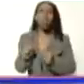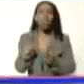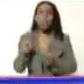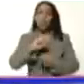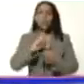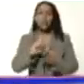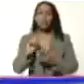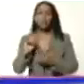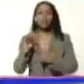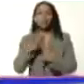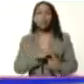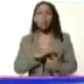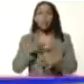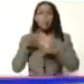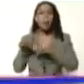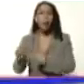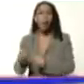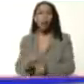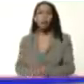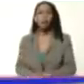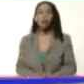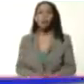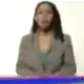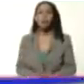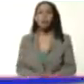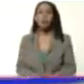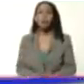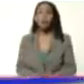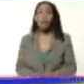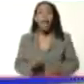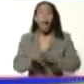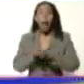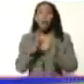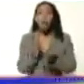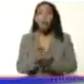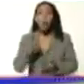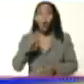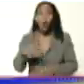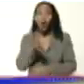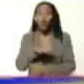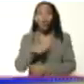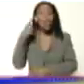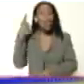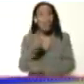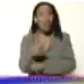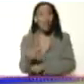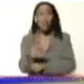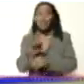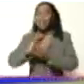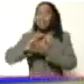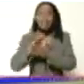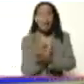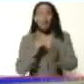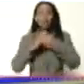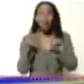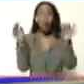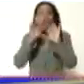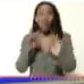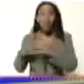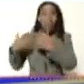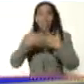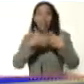imperial es el mundo donde deben desmontarse todos los aparatos de guerra